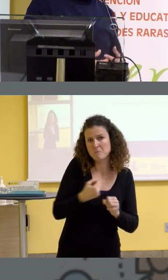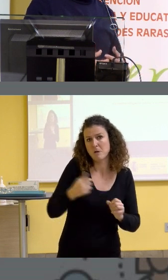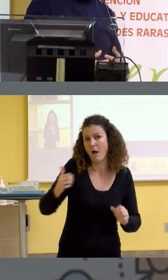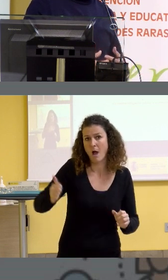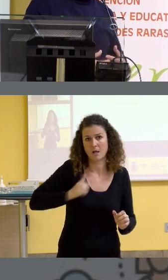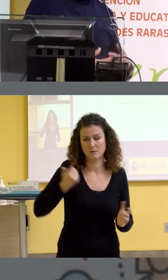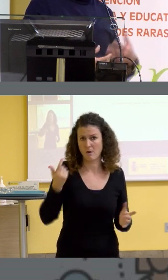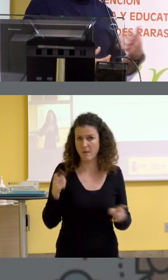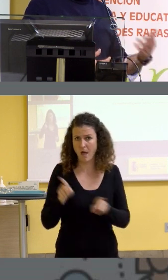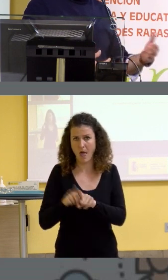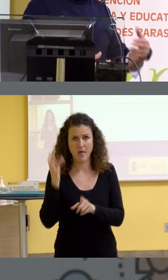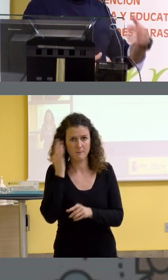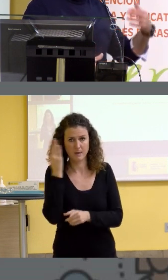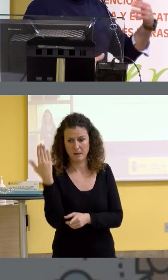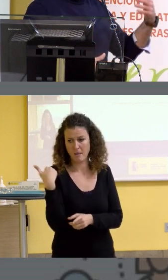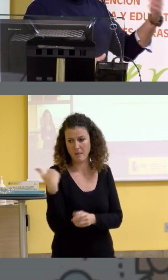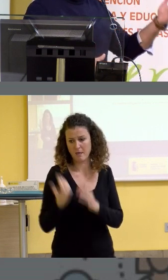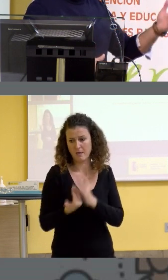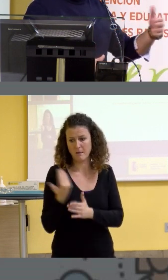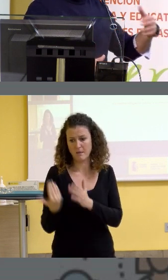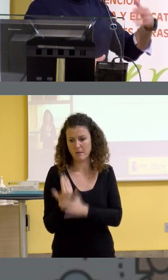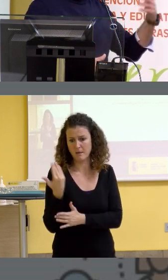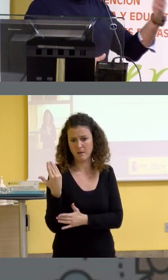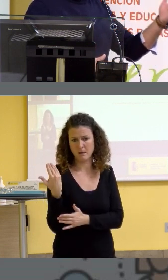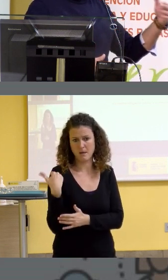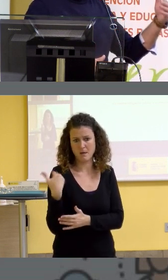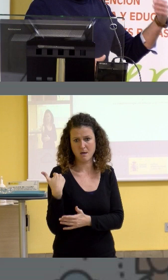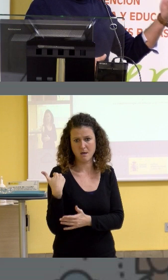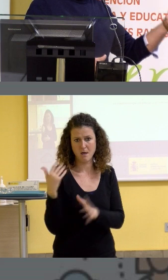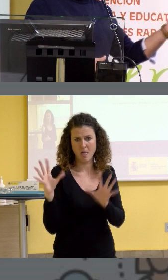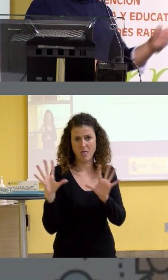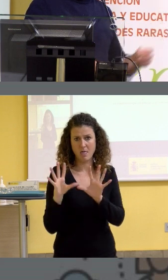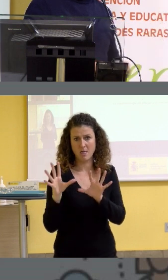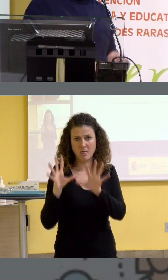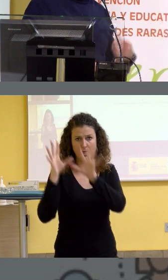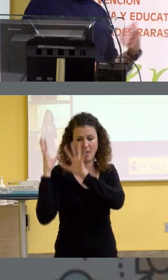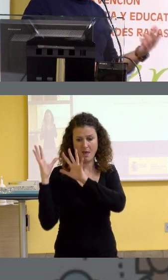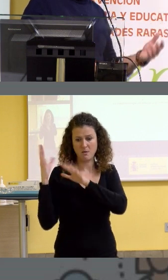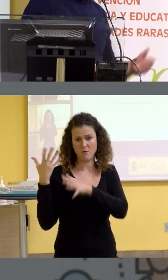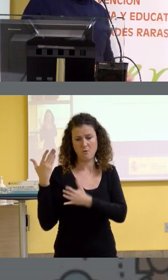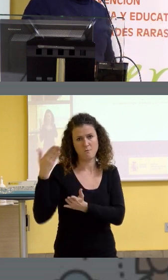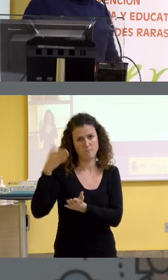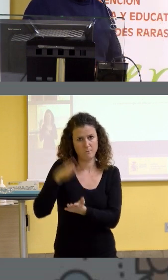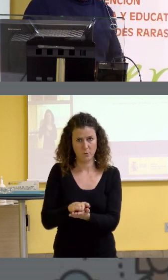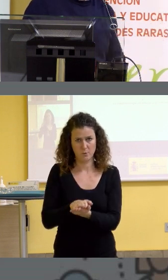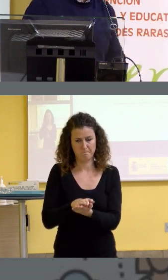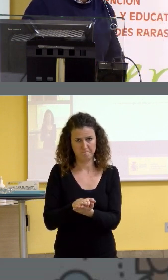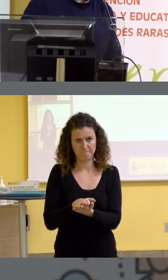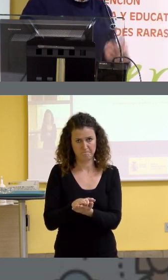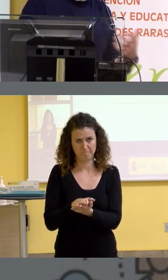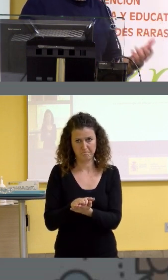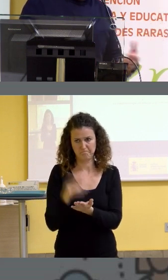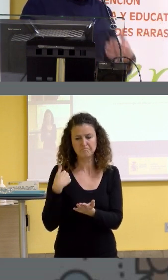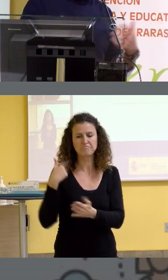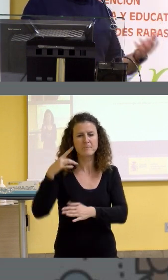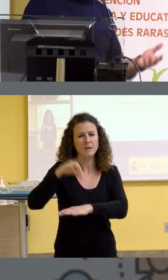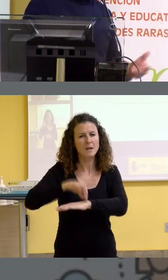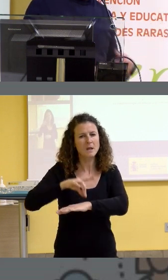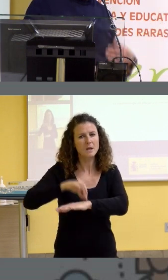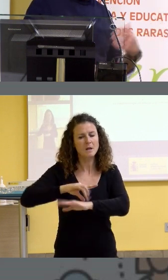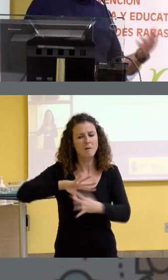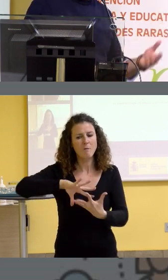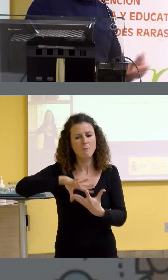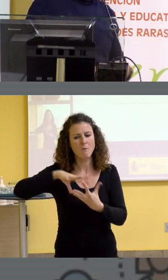hermana, que hace pocos días cumpliríamos 10 años de su fallecimiento, padecía una enfermedad